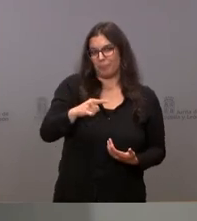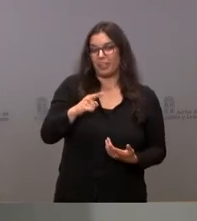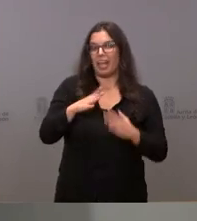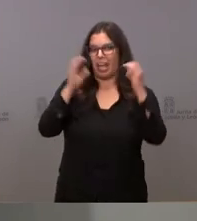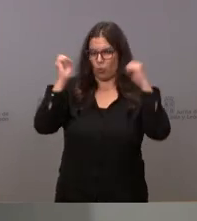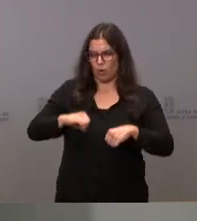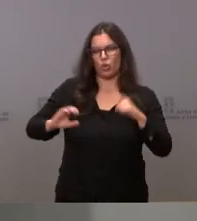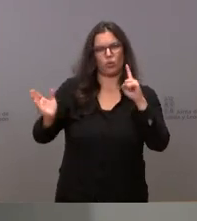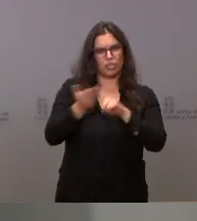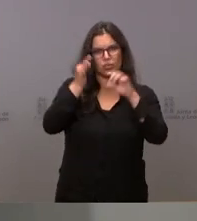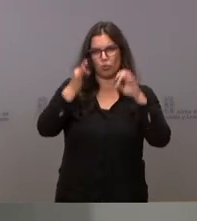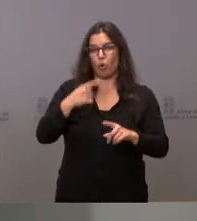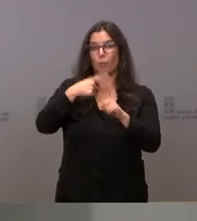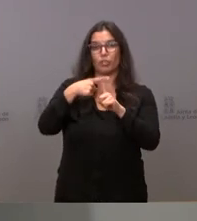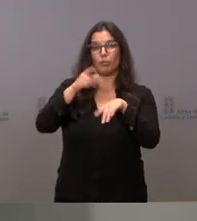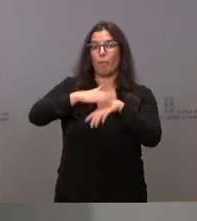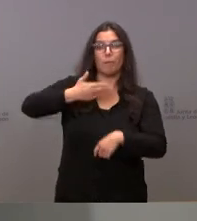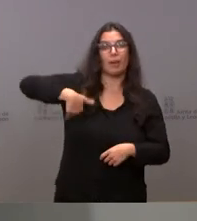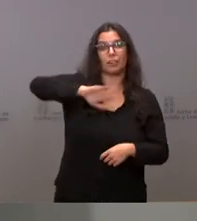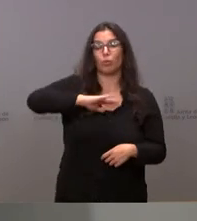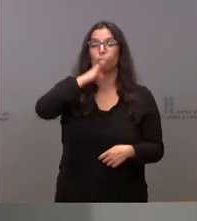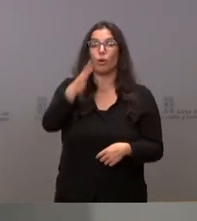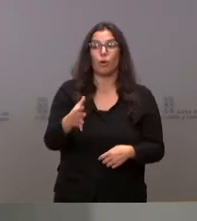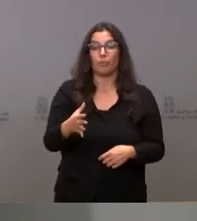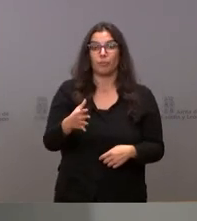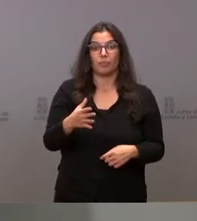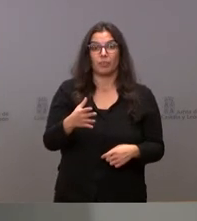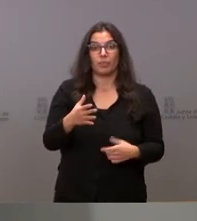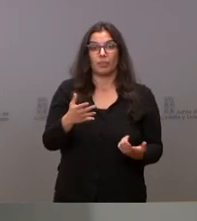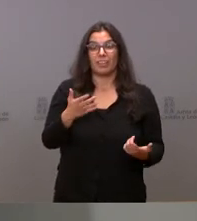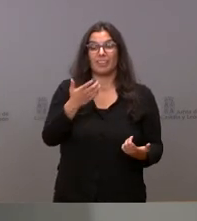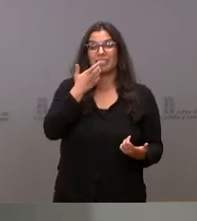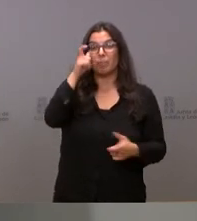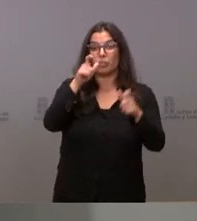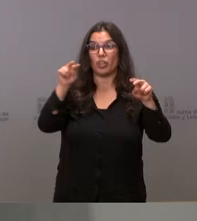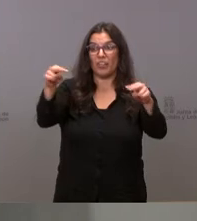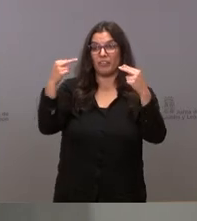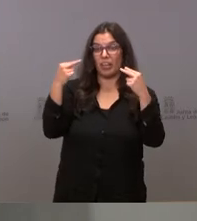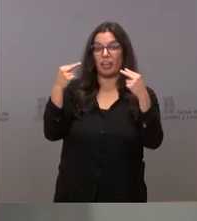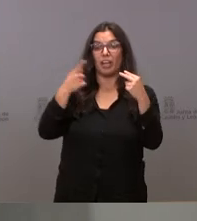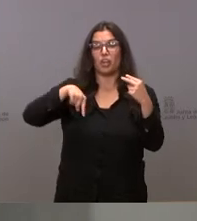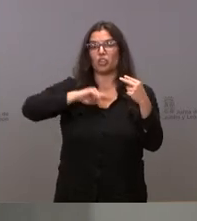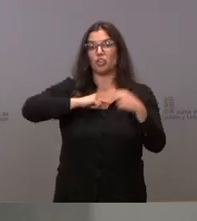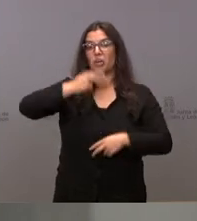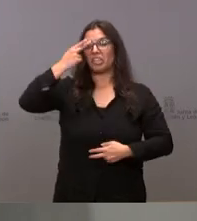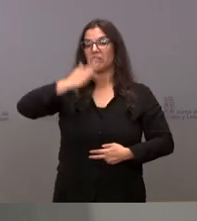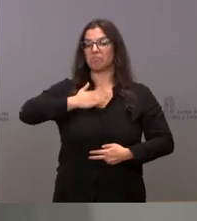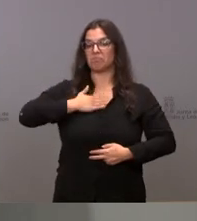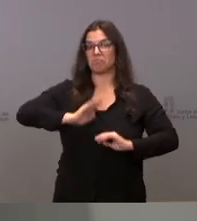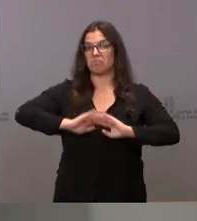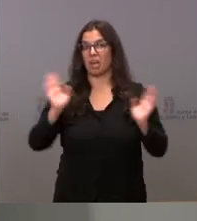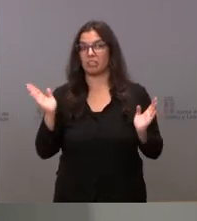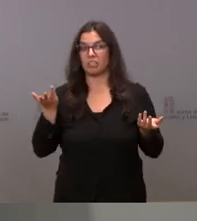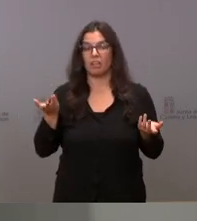y que va a ser positivo para todos. Porque lo peor para todos es que los ciudadanos nos vieran pensando en nuestro único interés,